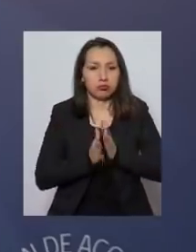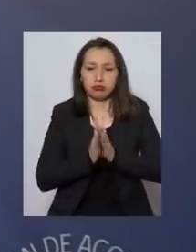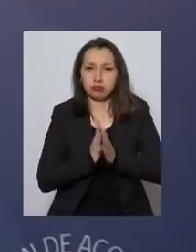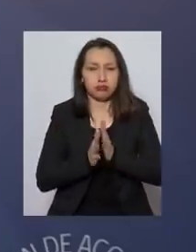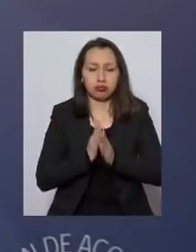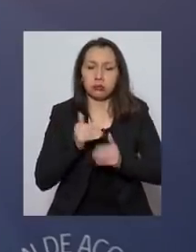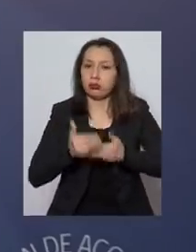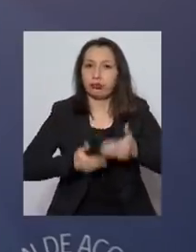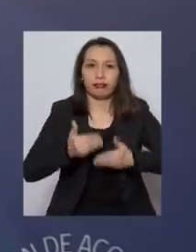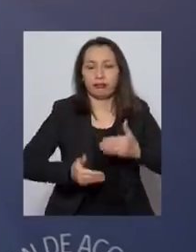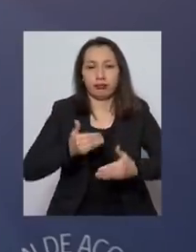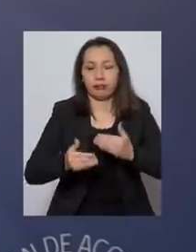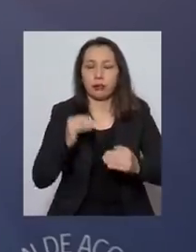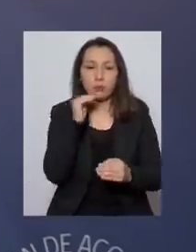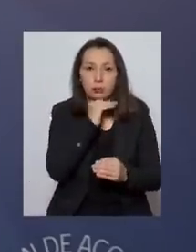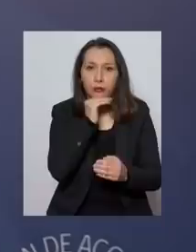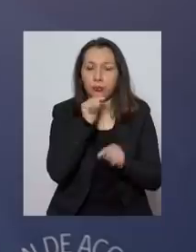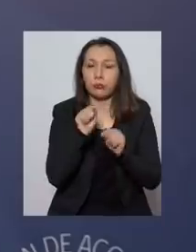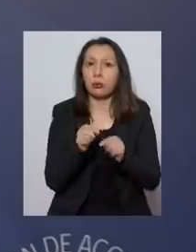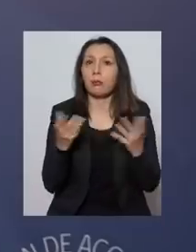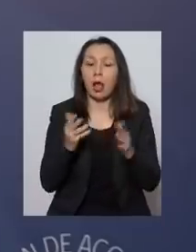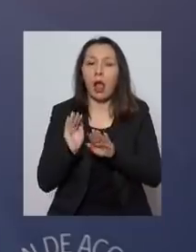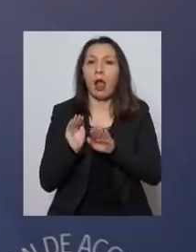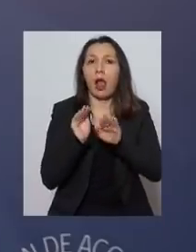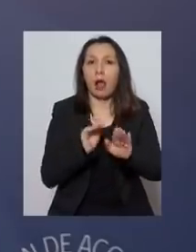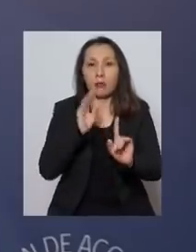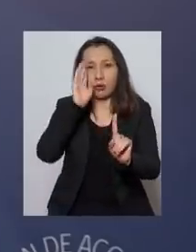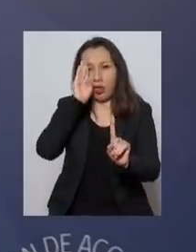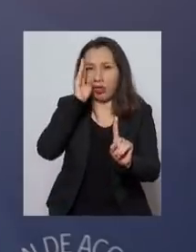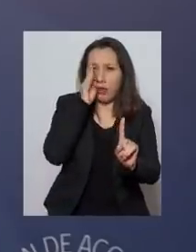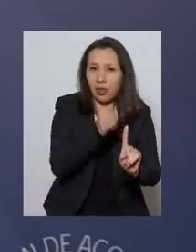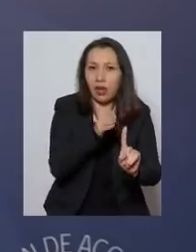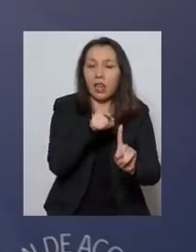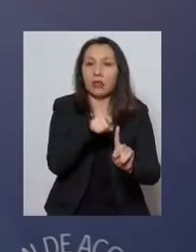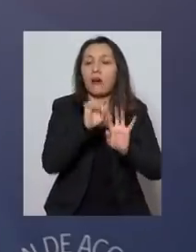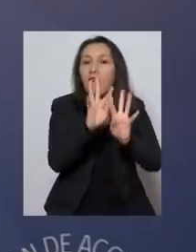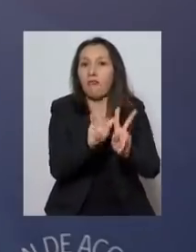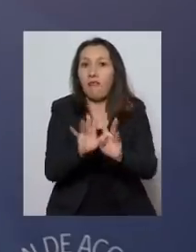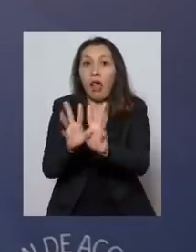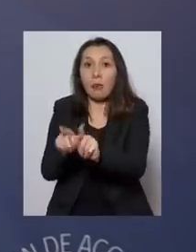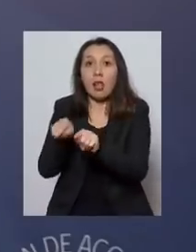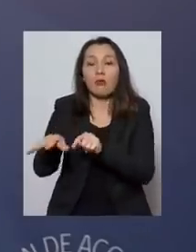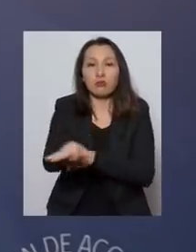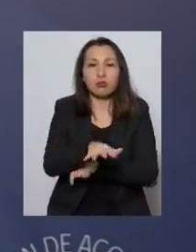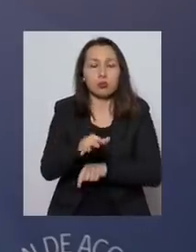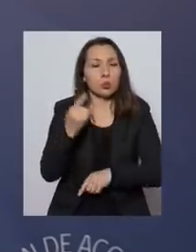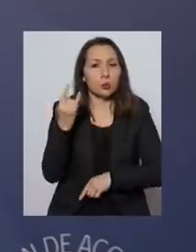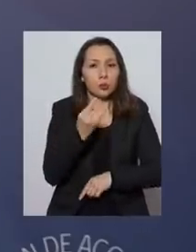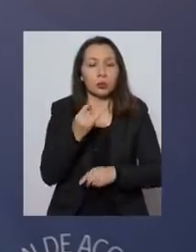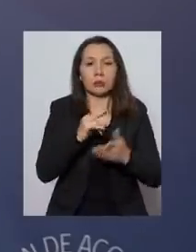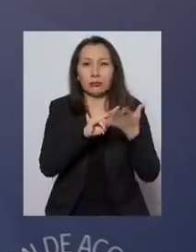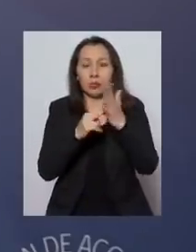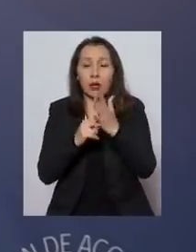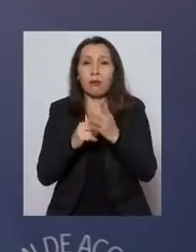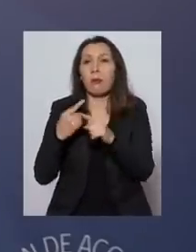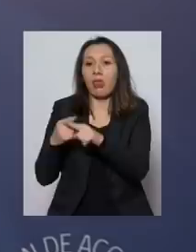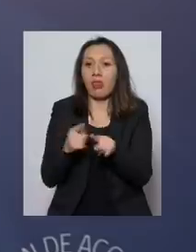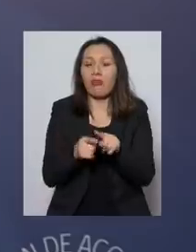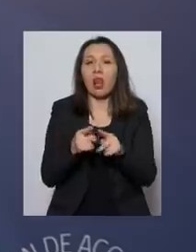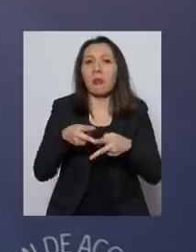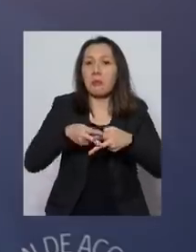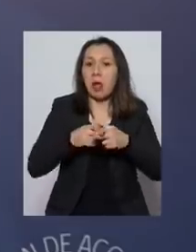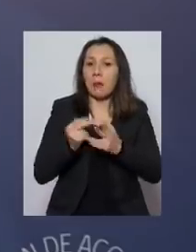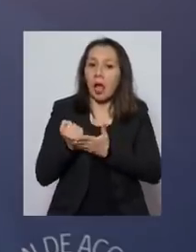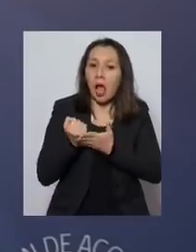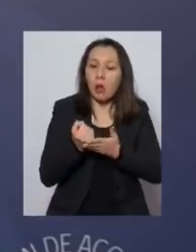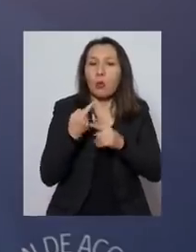ritmo, a toda velocidad, para apoyar directamente a las familias que están en situaciones de urgencia con distintas herramientas que